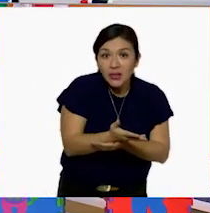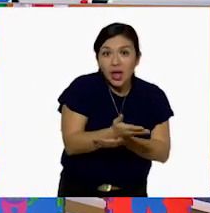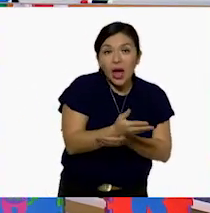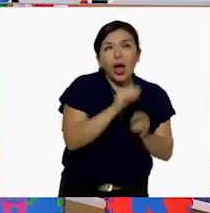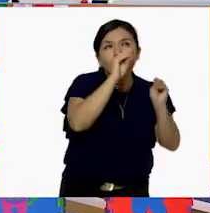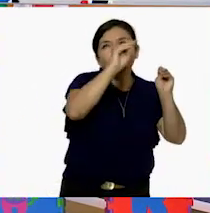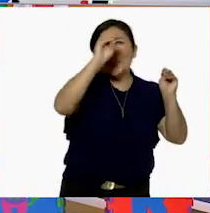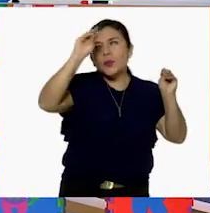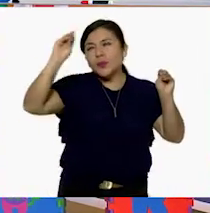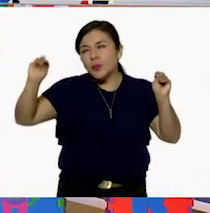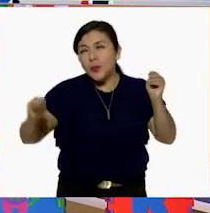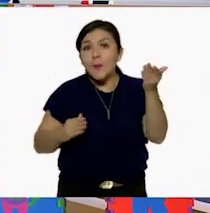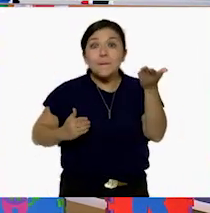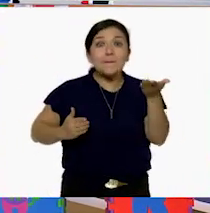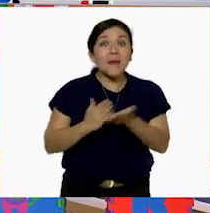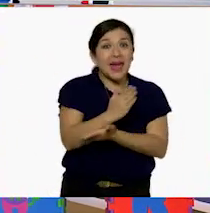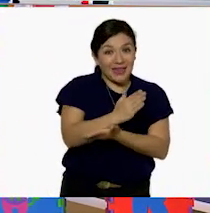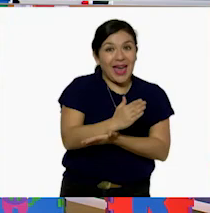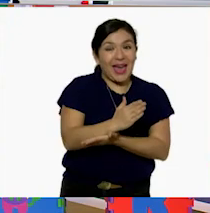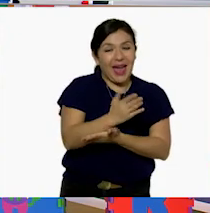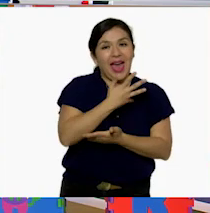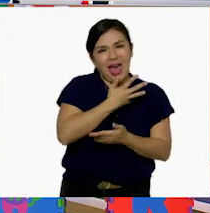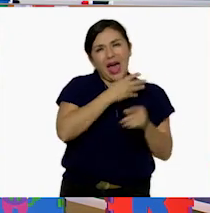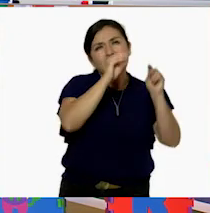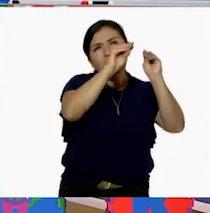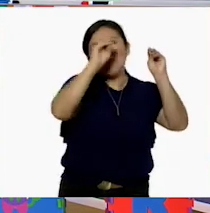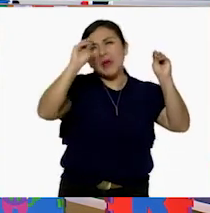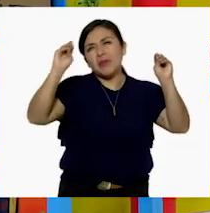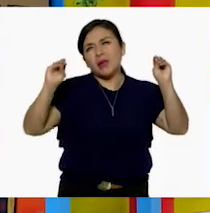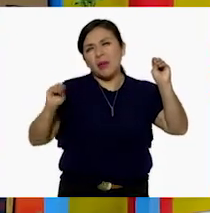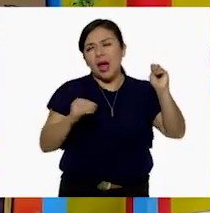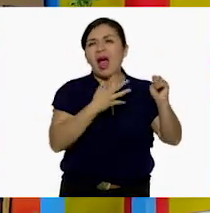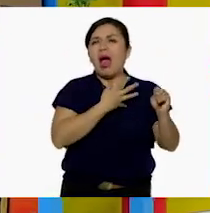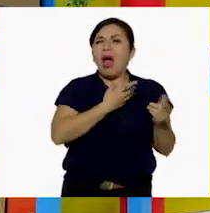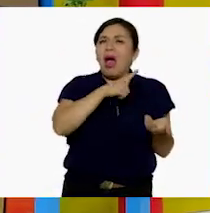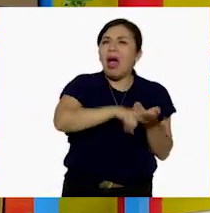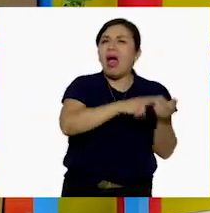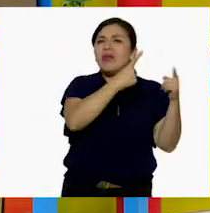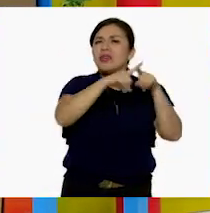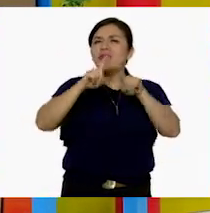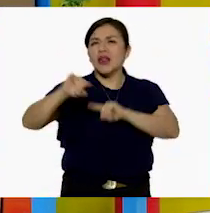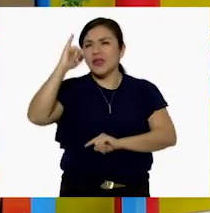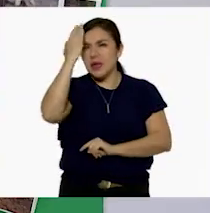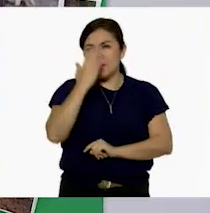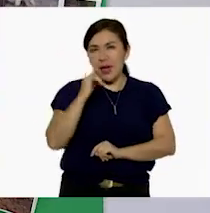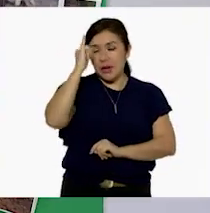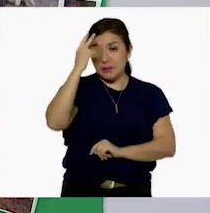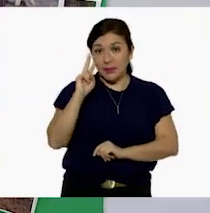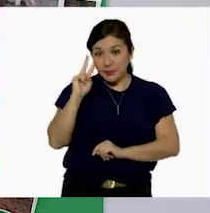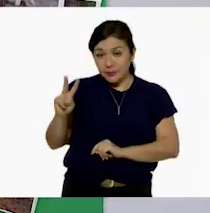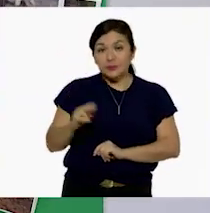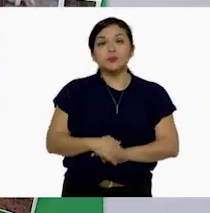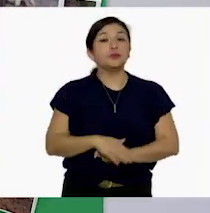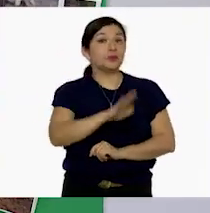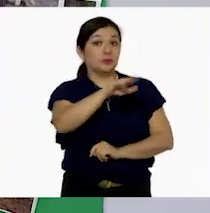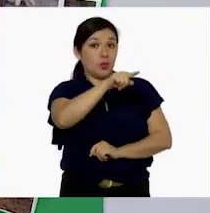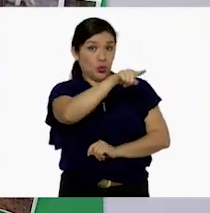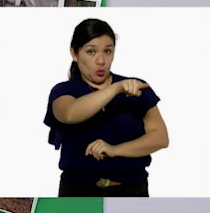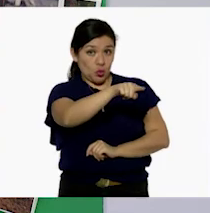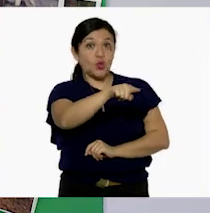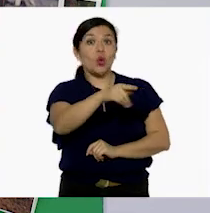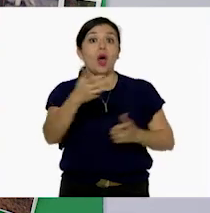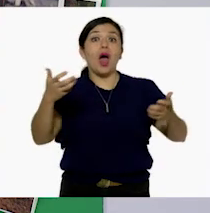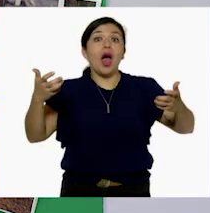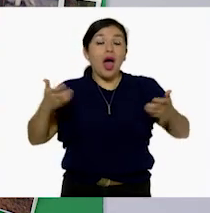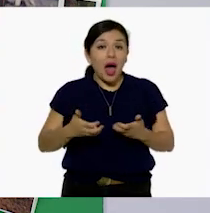llegar a la meta. Pasa por diferentes casillas en las que tenemos diversas imágenes. Pepe, tú lo que te